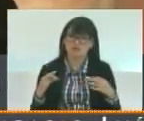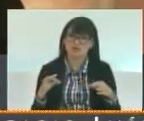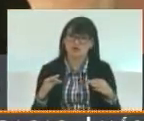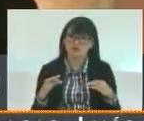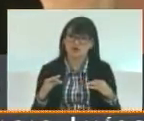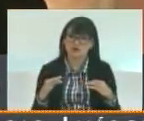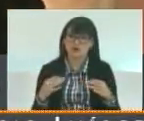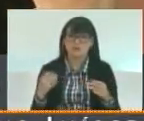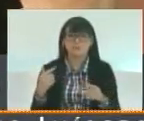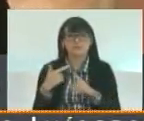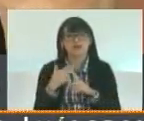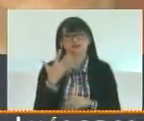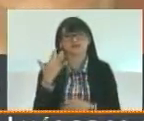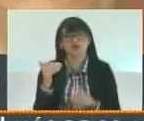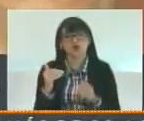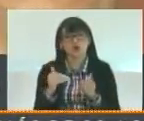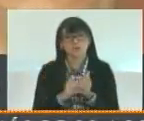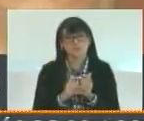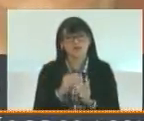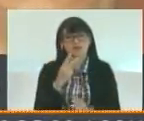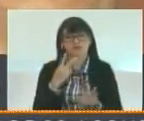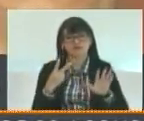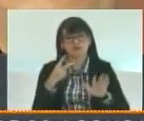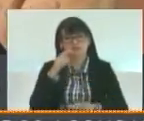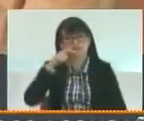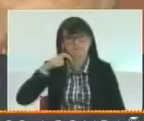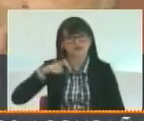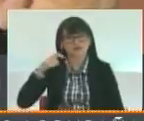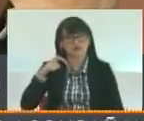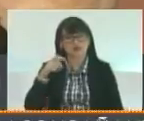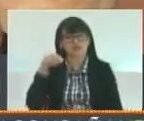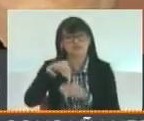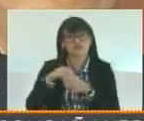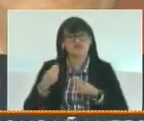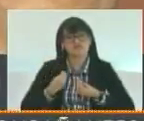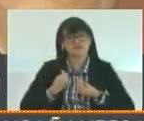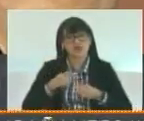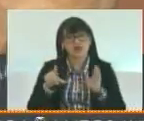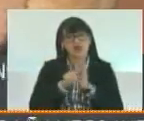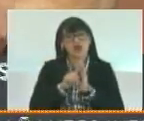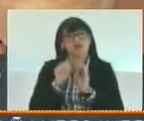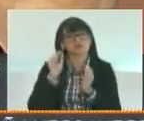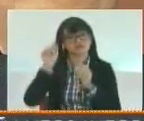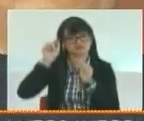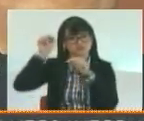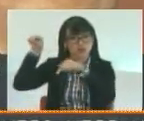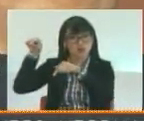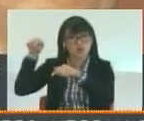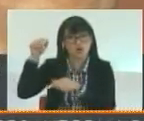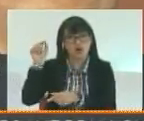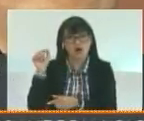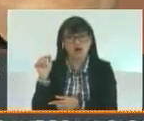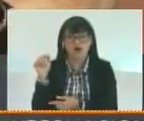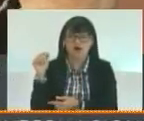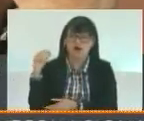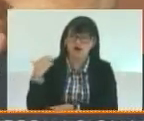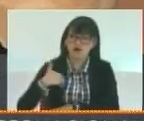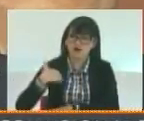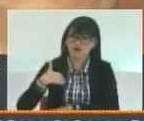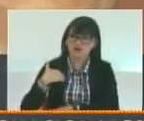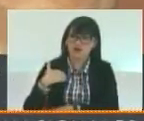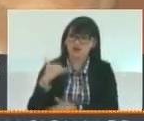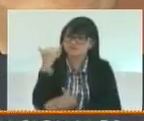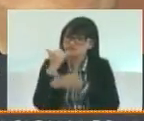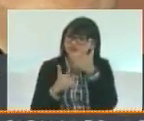los 5.027 compatriotas que residen legalmente en Canadá y que se han inscrito en el registro para